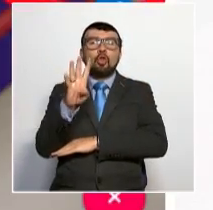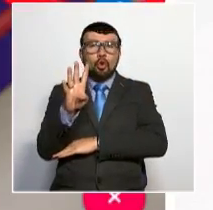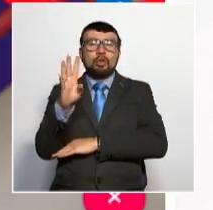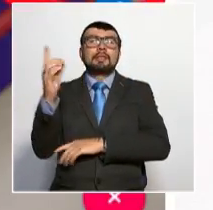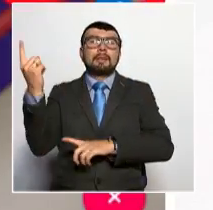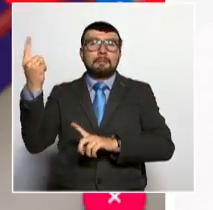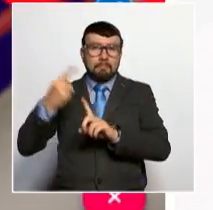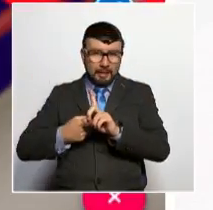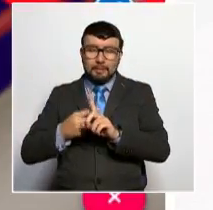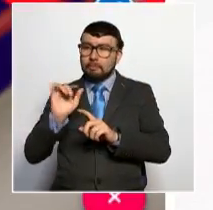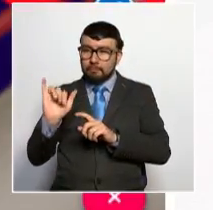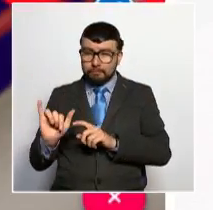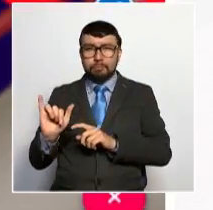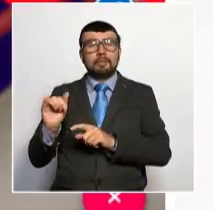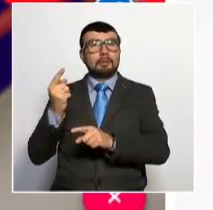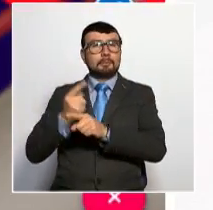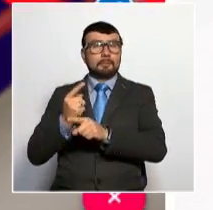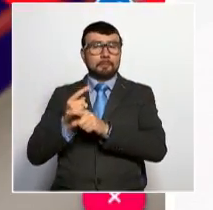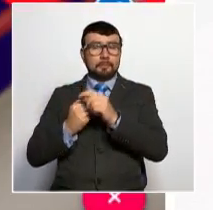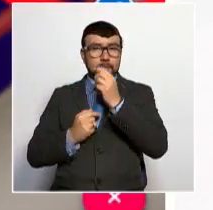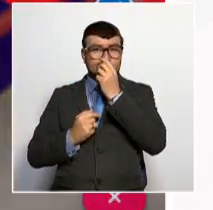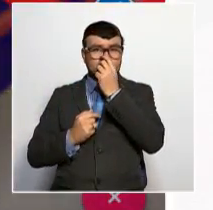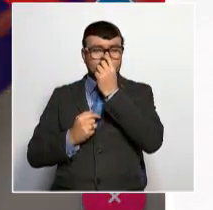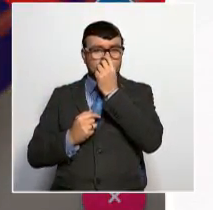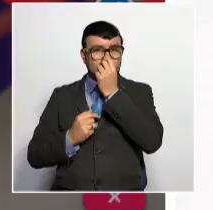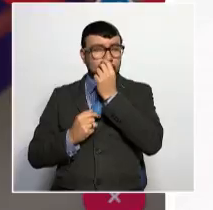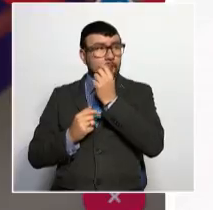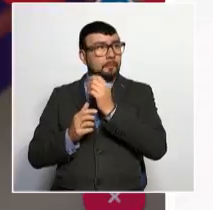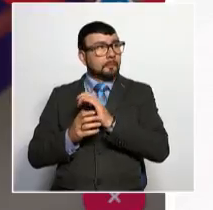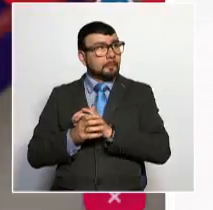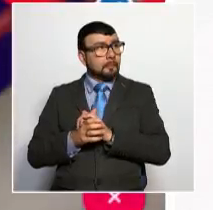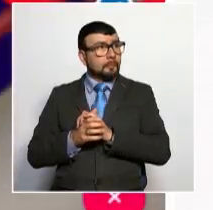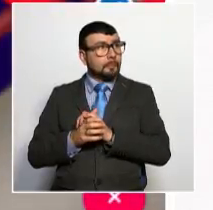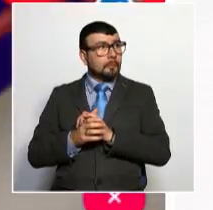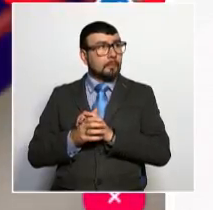son los... Les voy a mostrar acá. Ya.